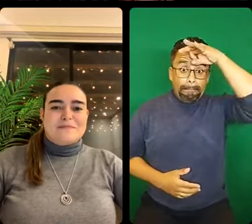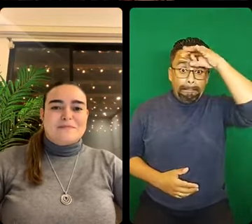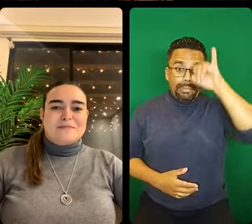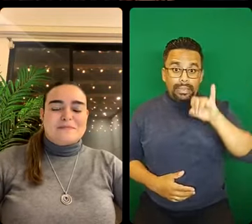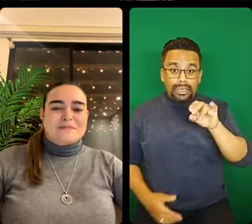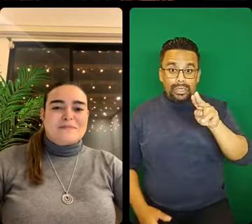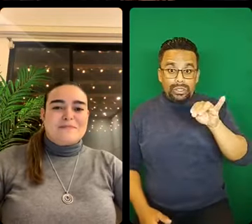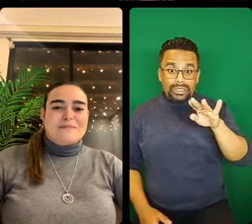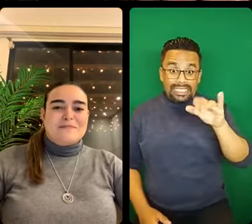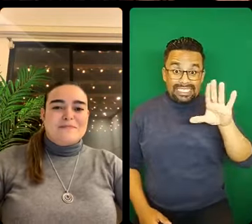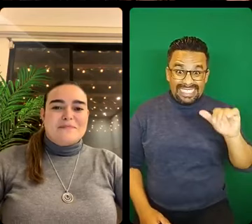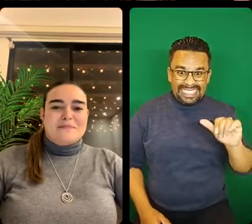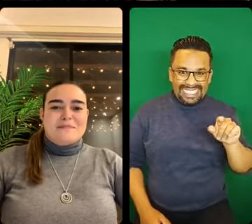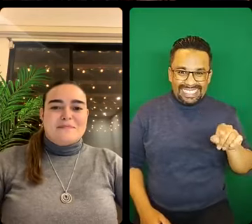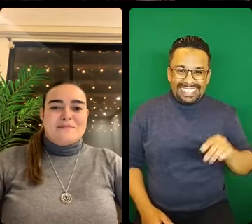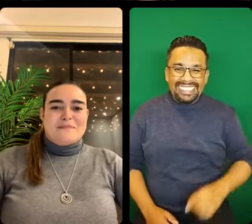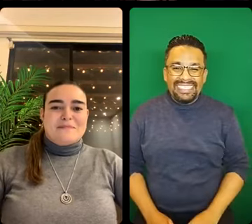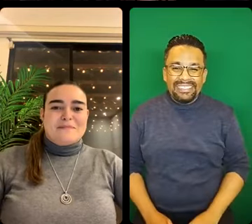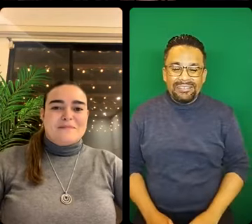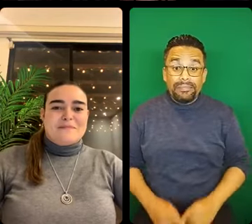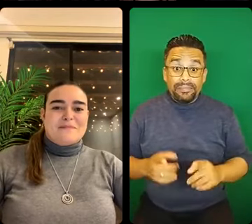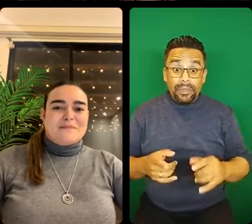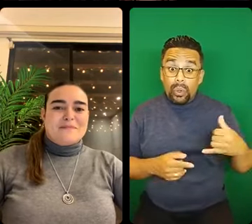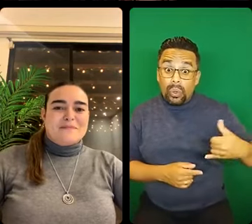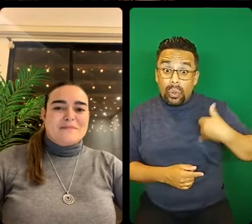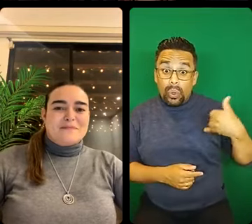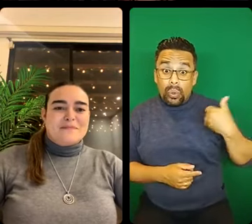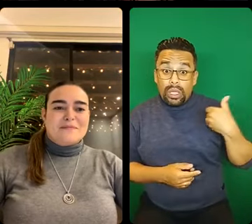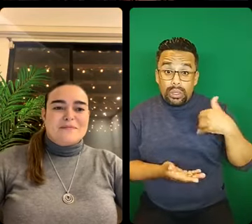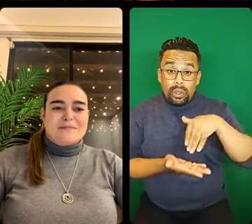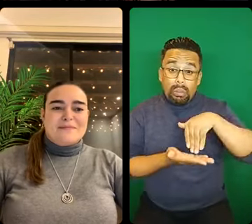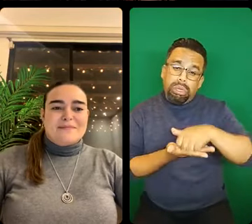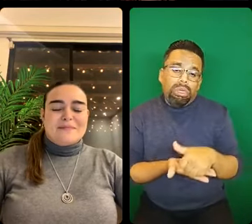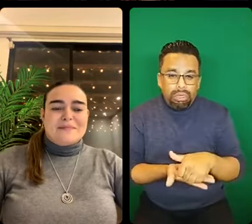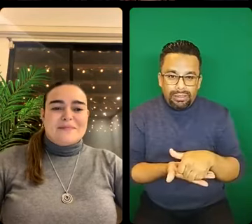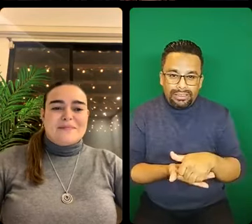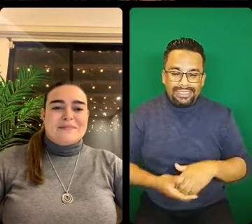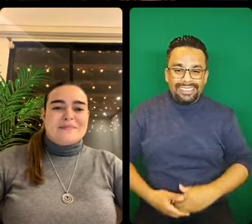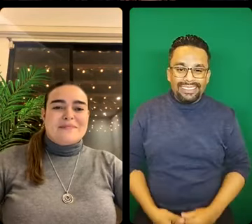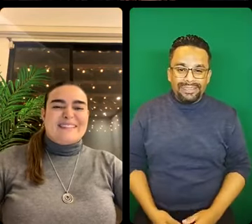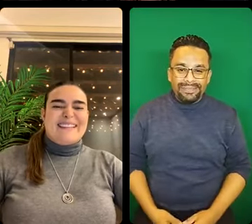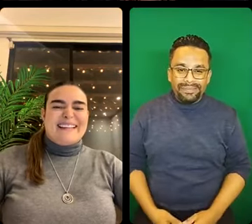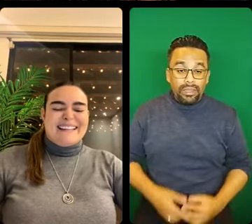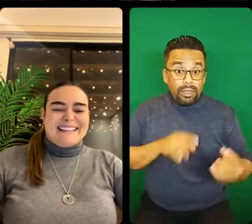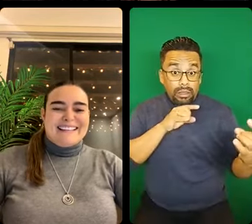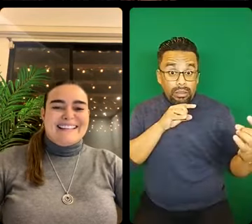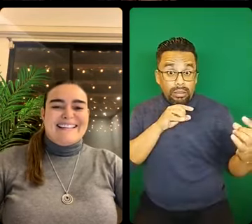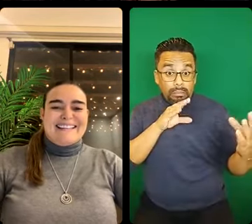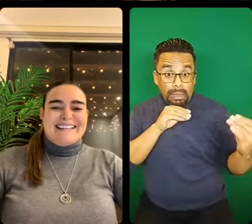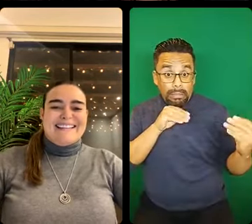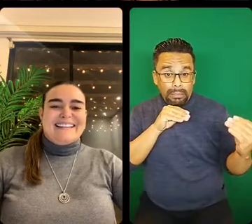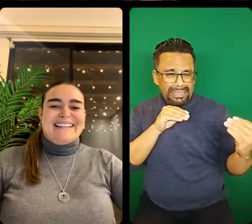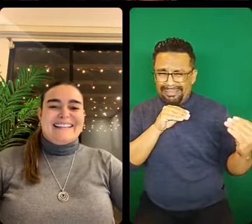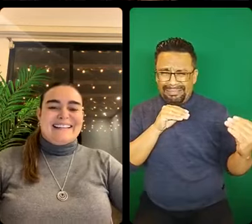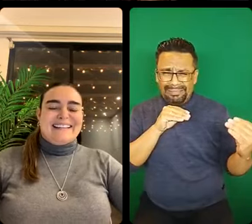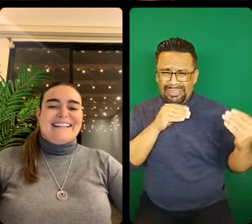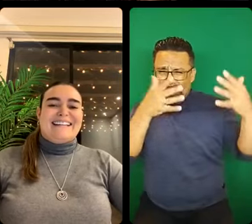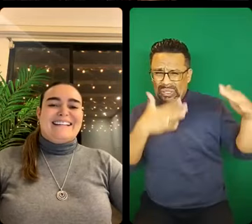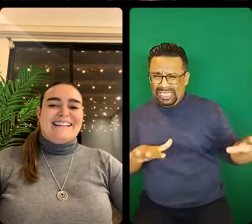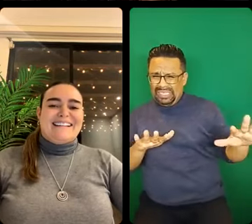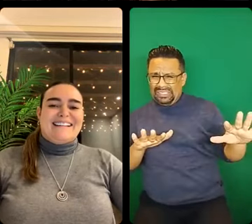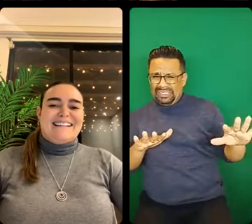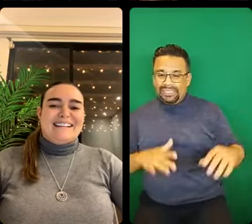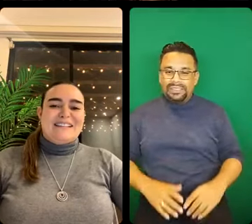Juventud Frágil, Julián Sánchez, La Charla que Nadie Quiere Tener, Marilyn Yesenia Romero, La